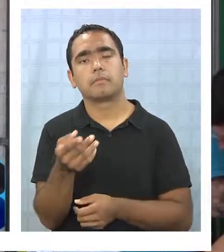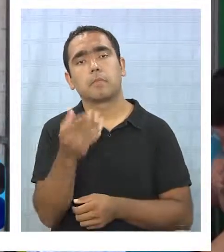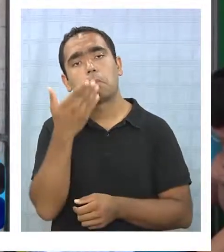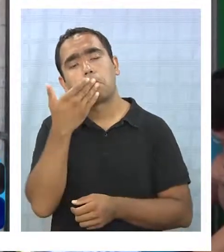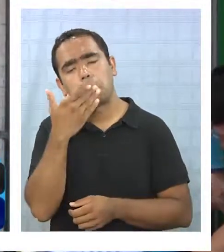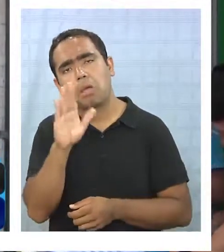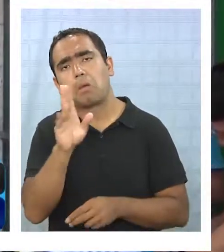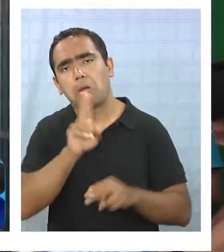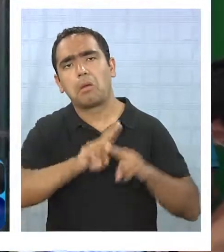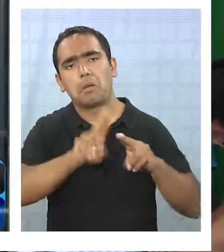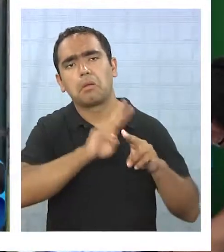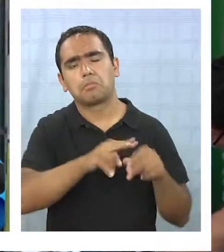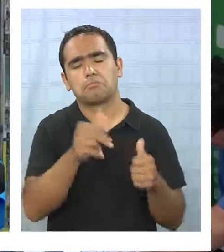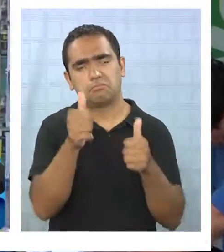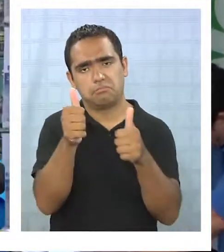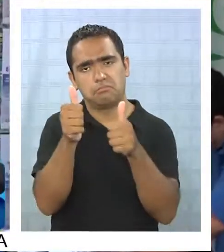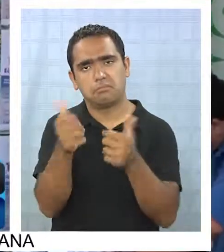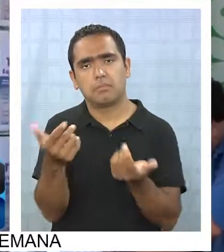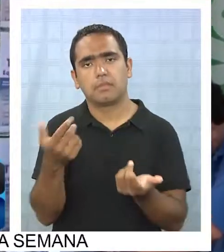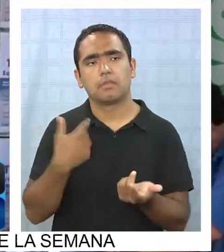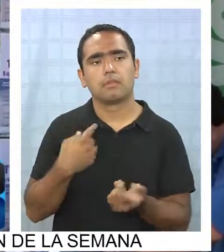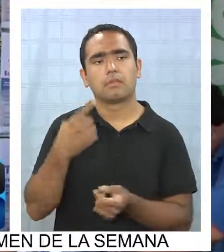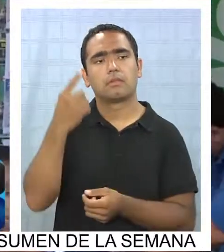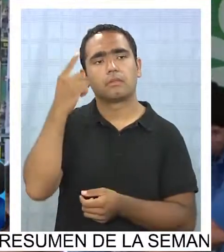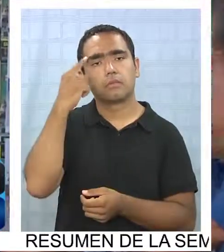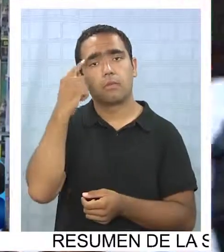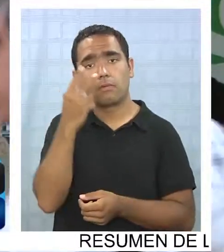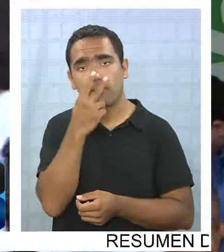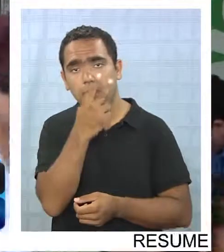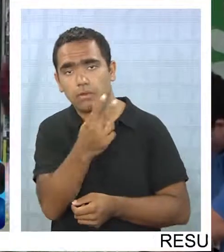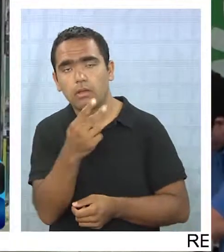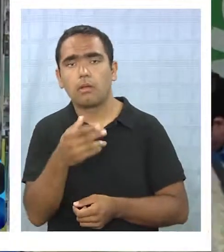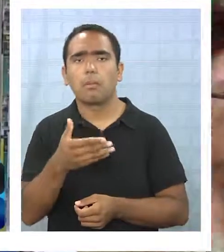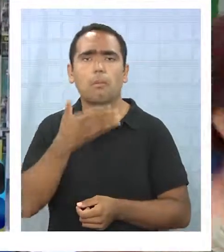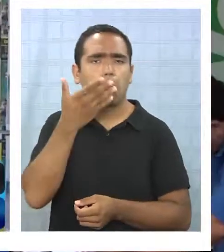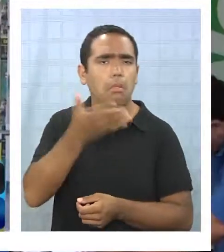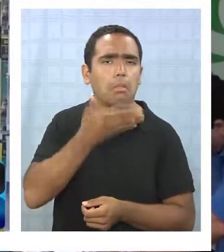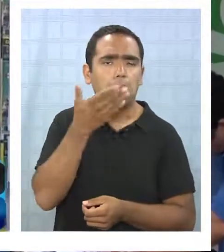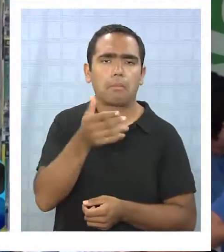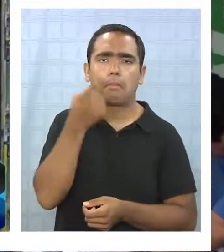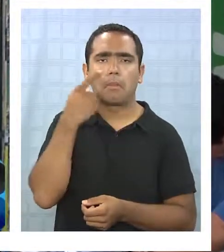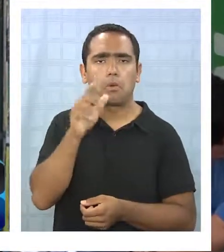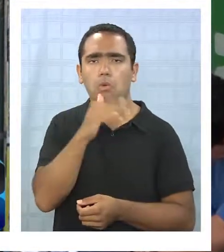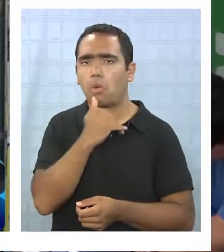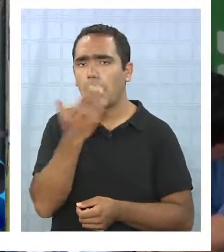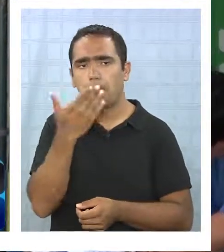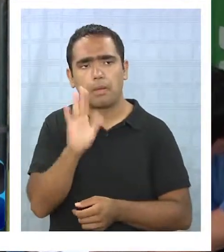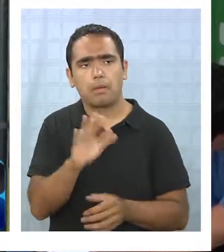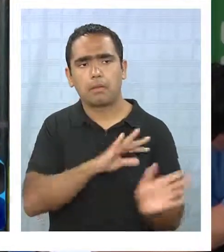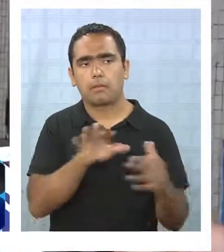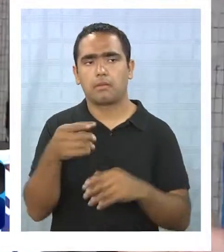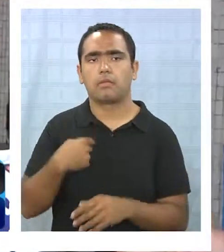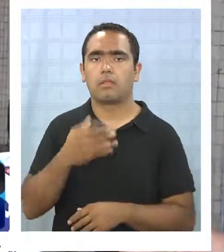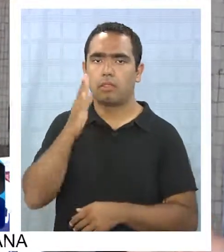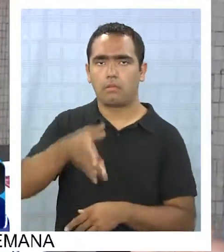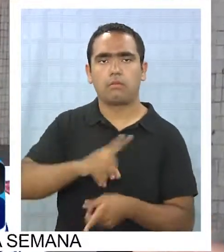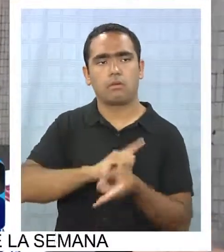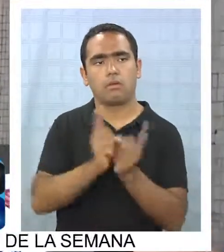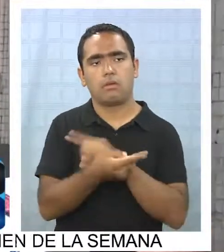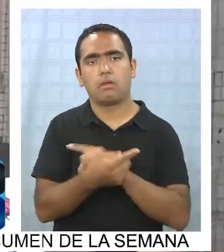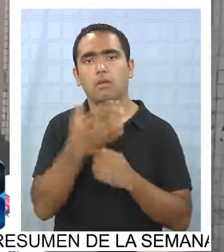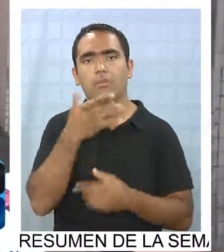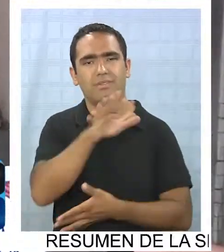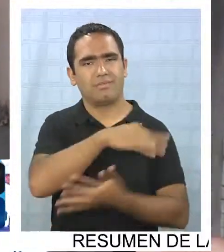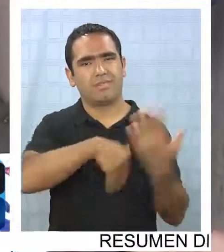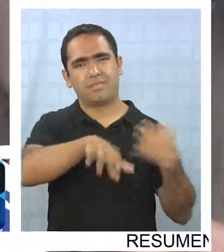No, para hacer mejoras, para hacer mejoras y veo que palabras y palabras, pero no lo mejoran como debería ser. Tiene que cambiar